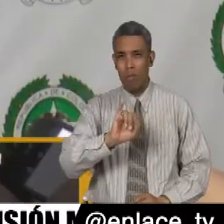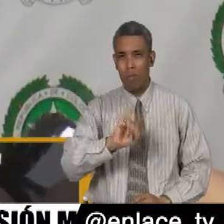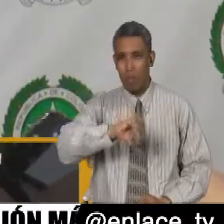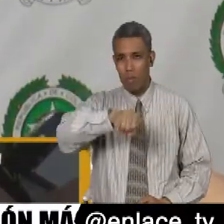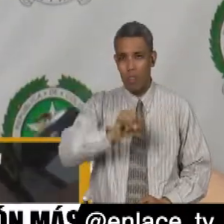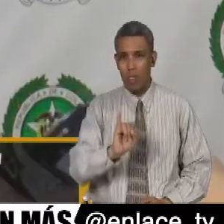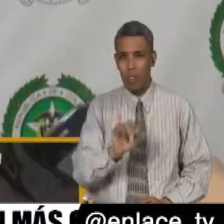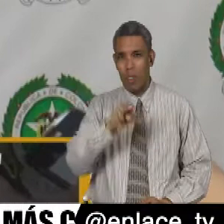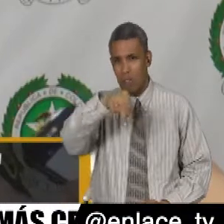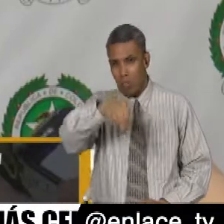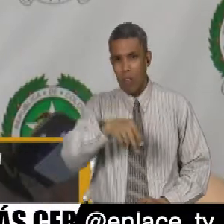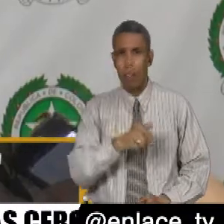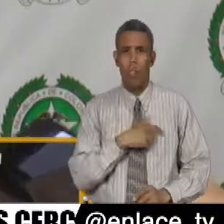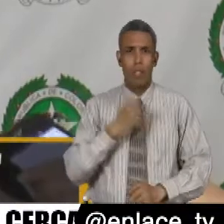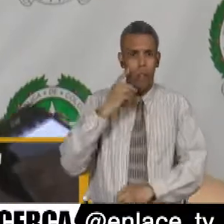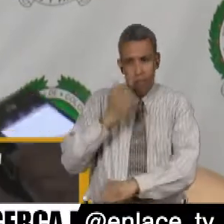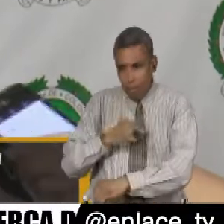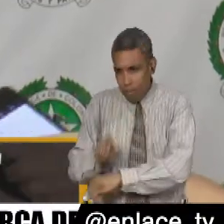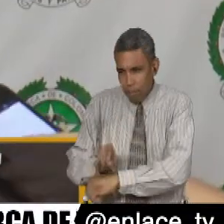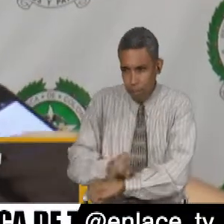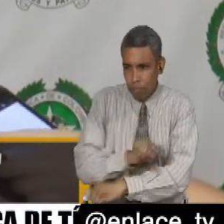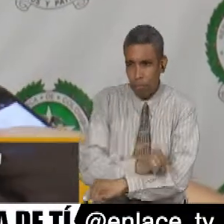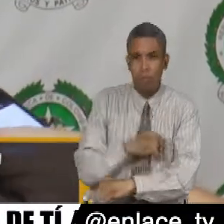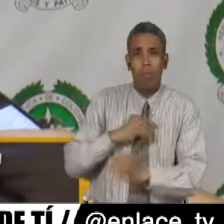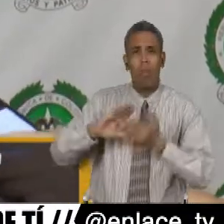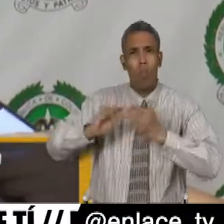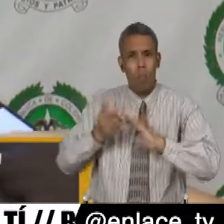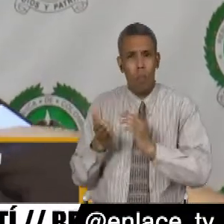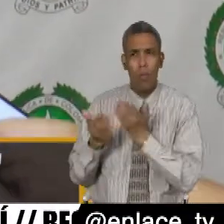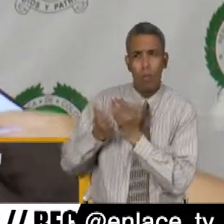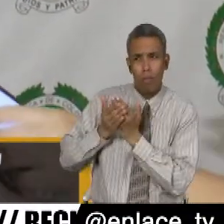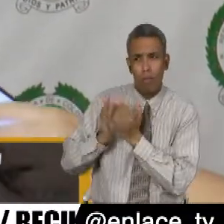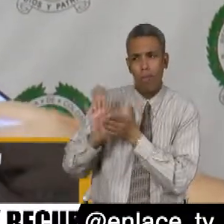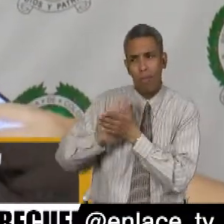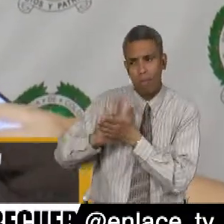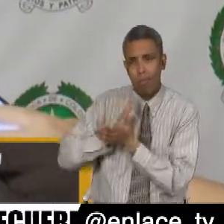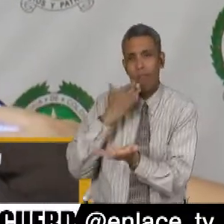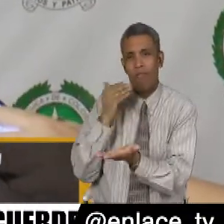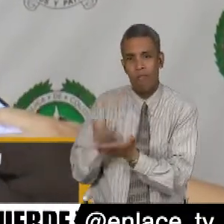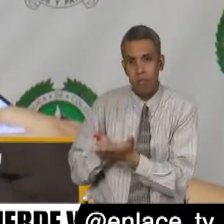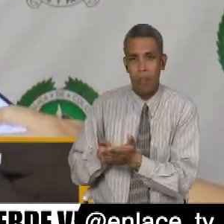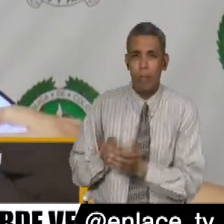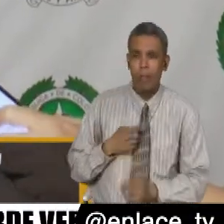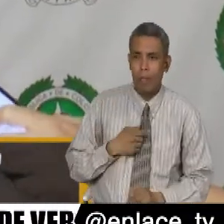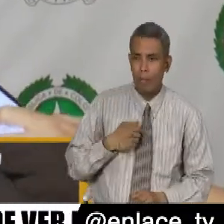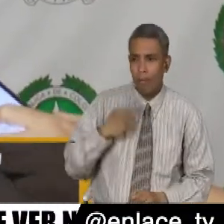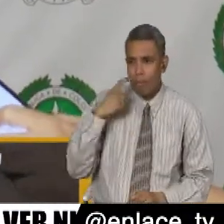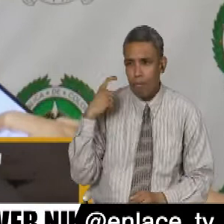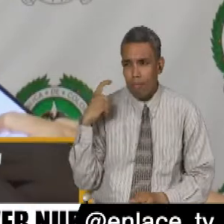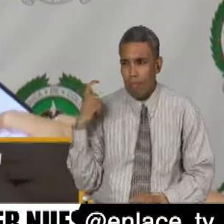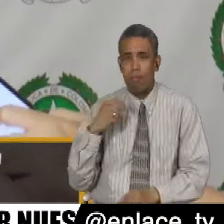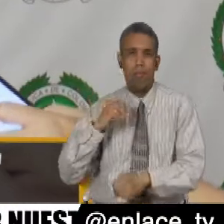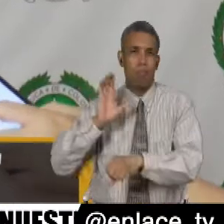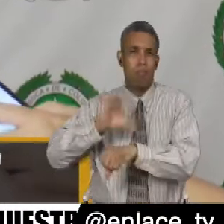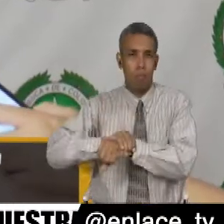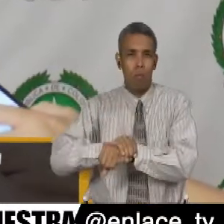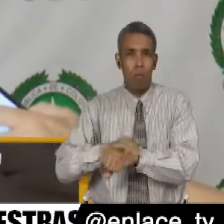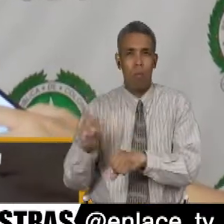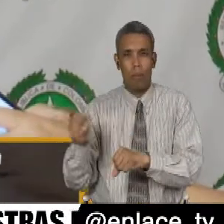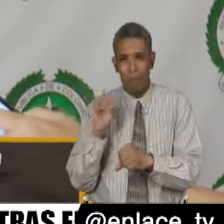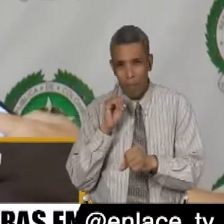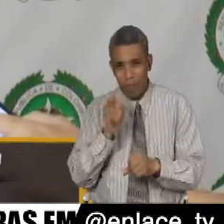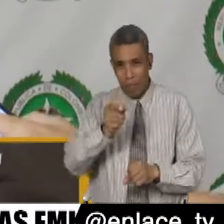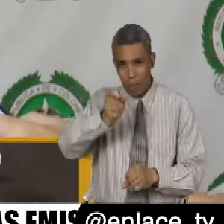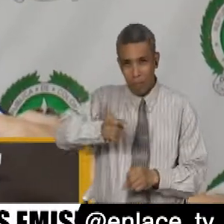articulado entre la ciudadanía en general se logra la captura de cuatro integrantes de la banda delincuencial